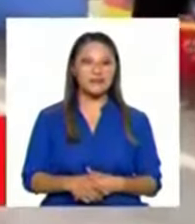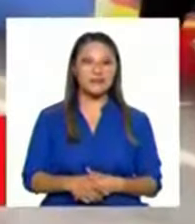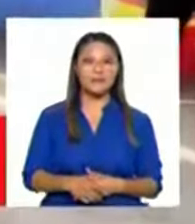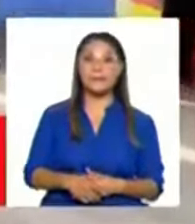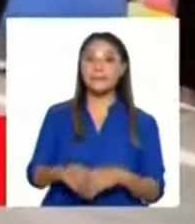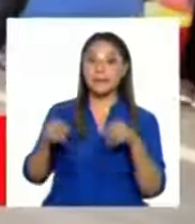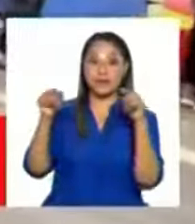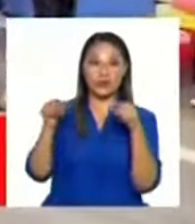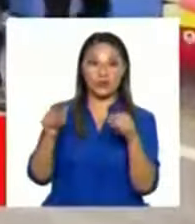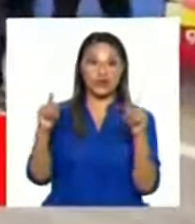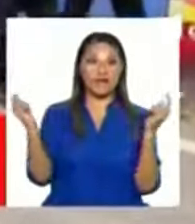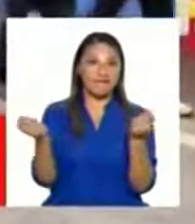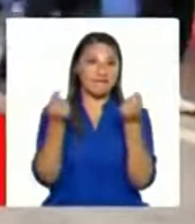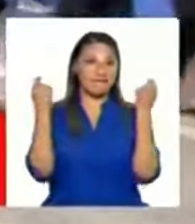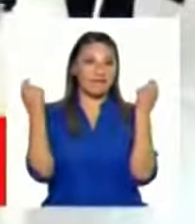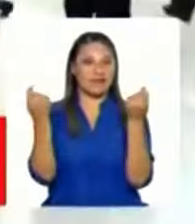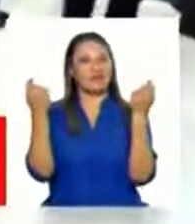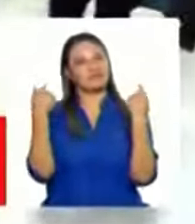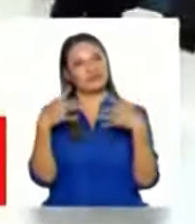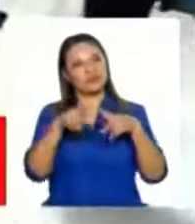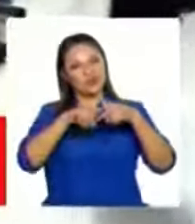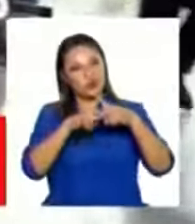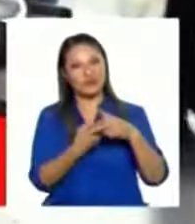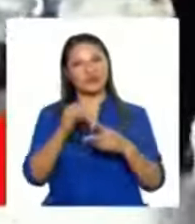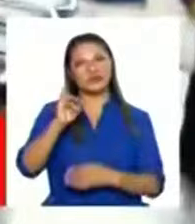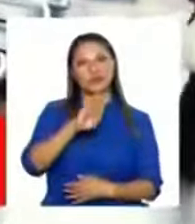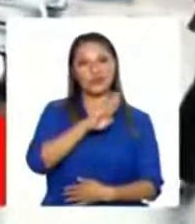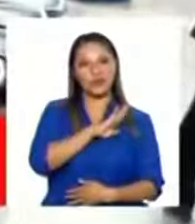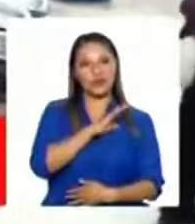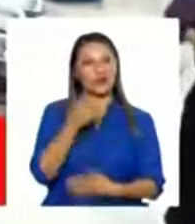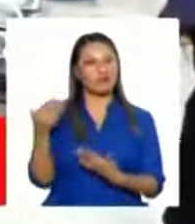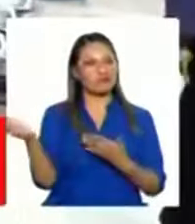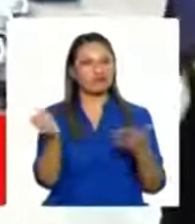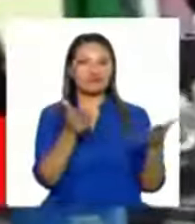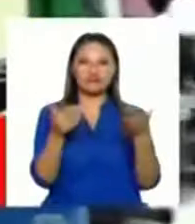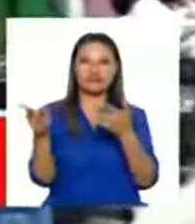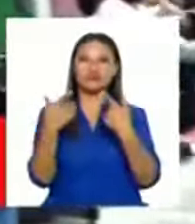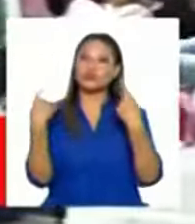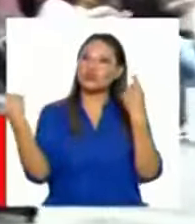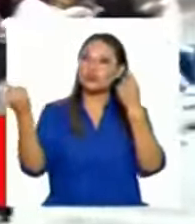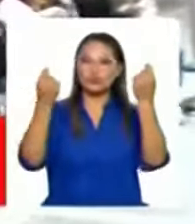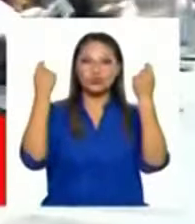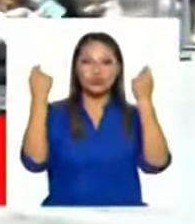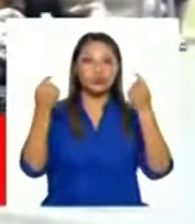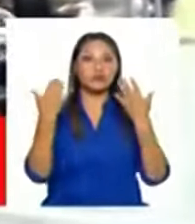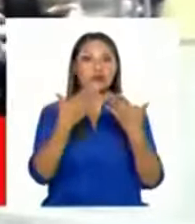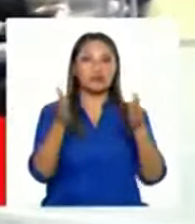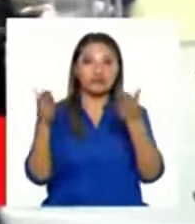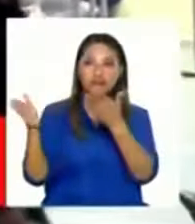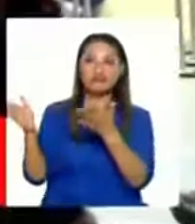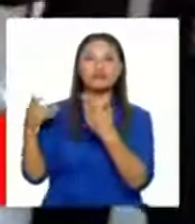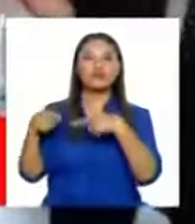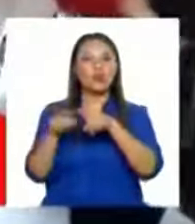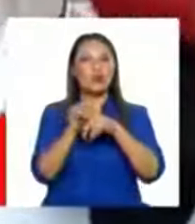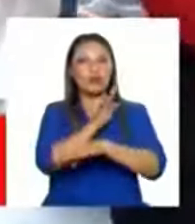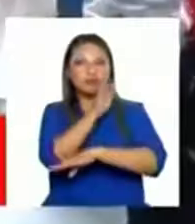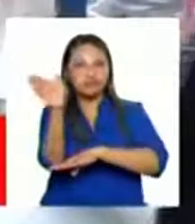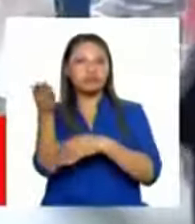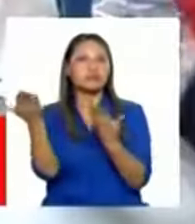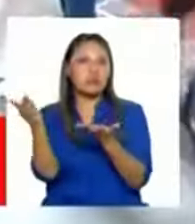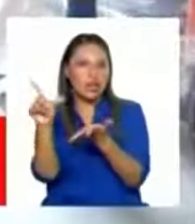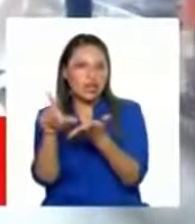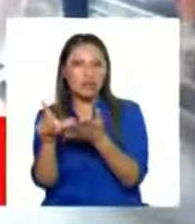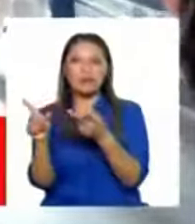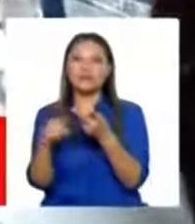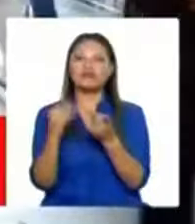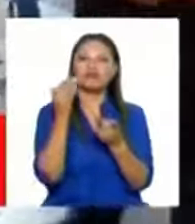En el inicio de feriado largo por Semana Santa se evidencia un flujo considerable de ciudadanos que buscan viajar a destinos como Lima,